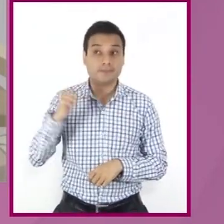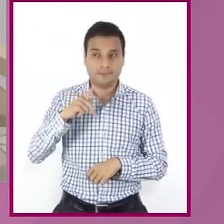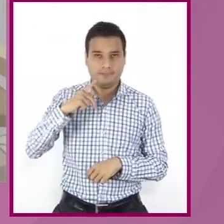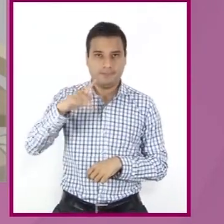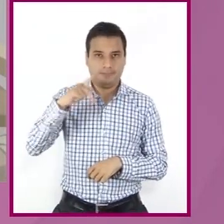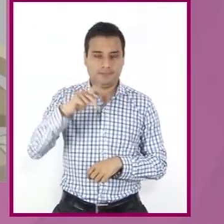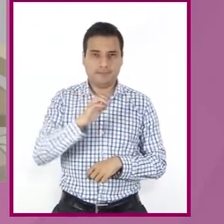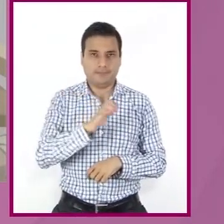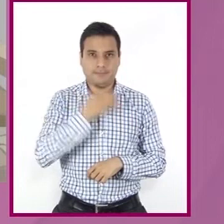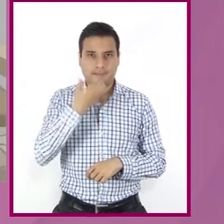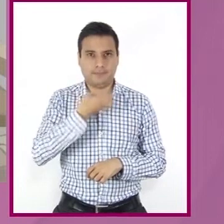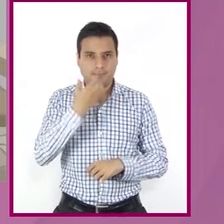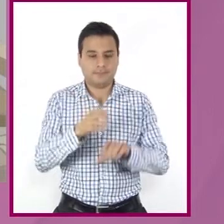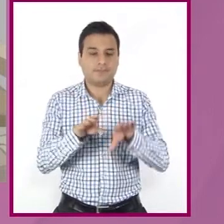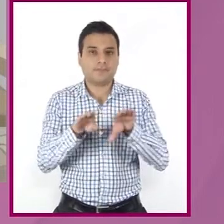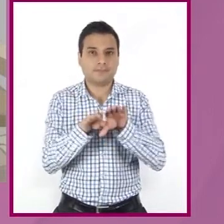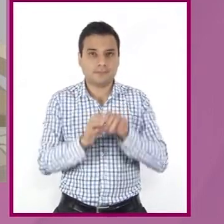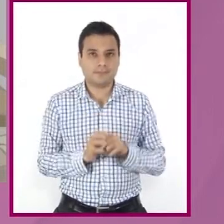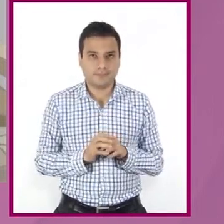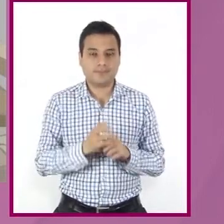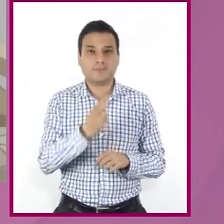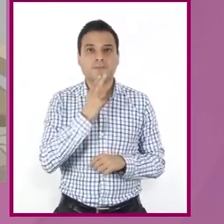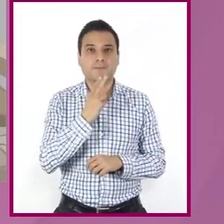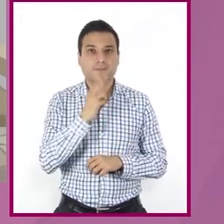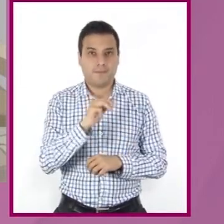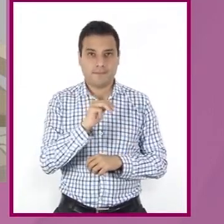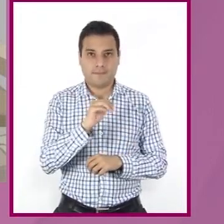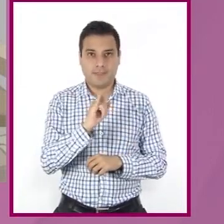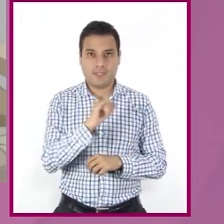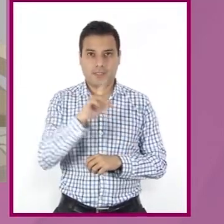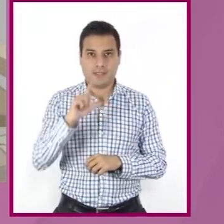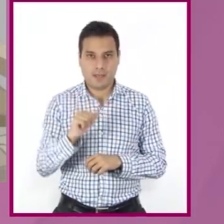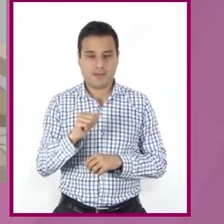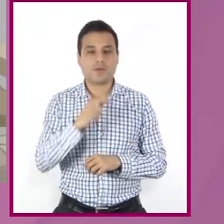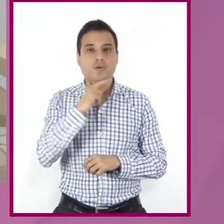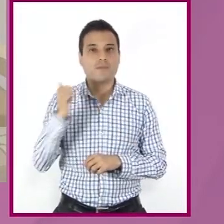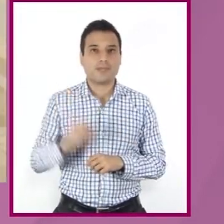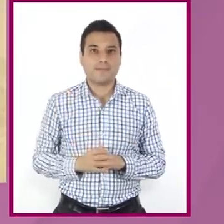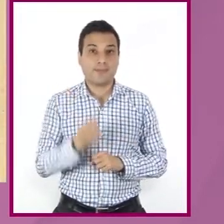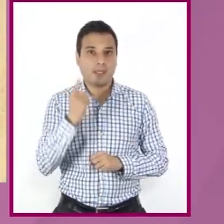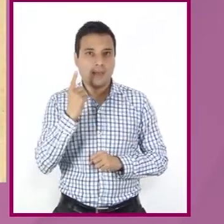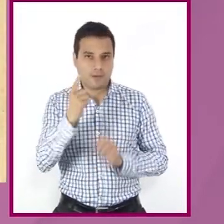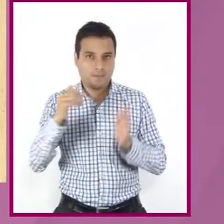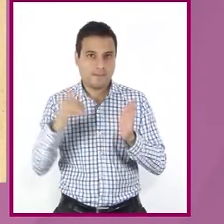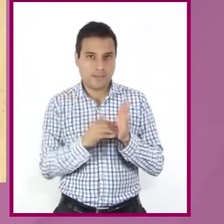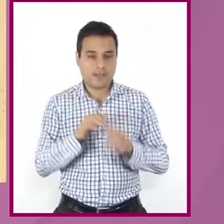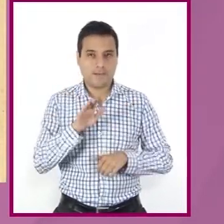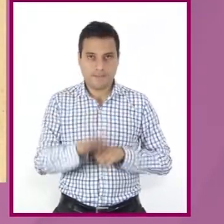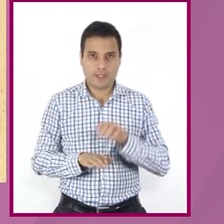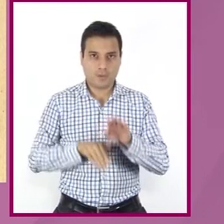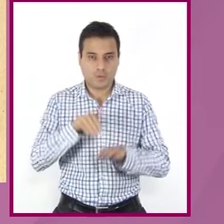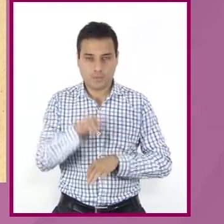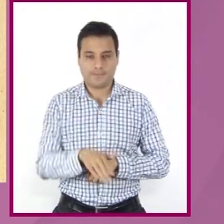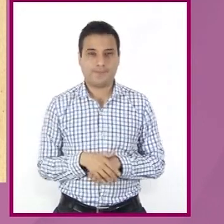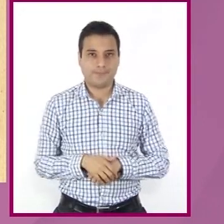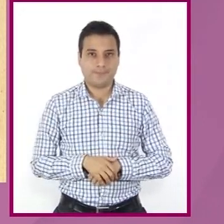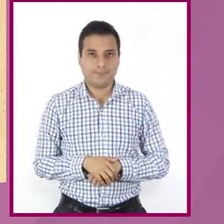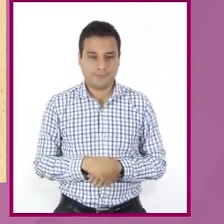parte, determinaron la milla romana, que equivalía a 1000 pasos. Los chinos